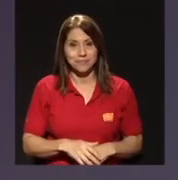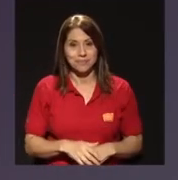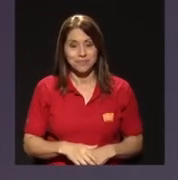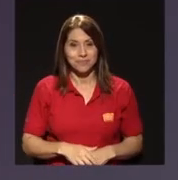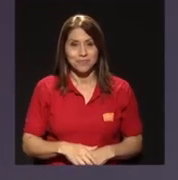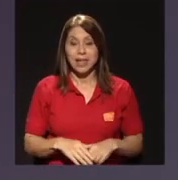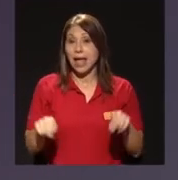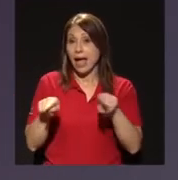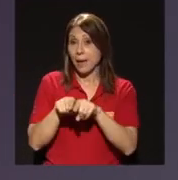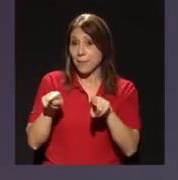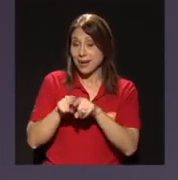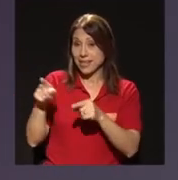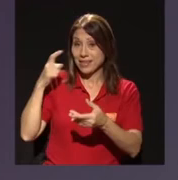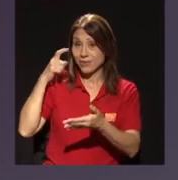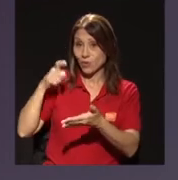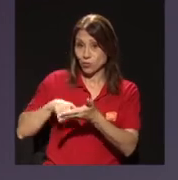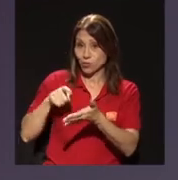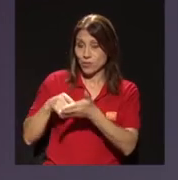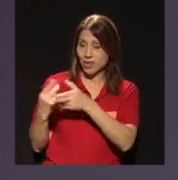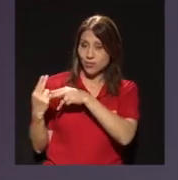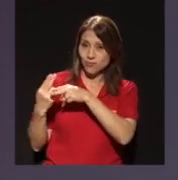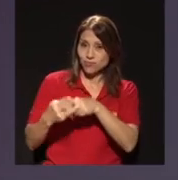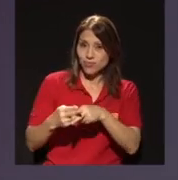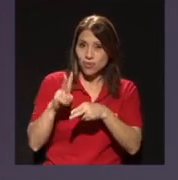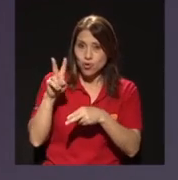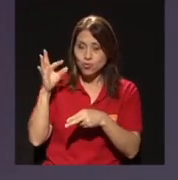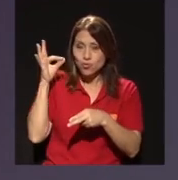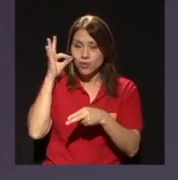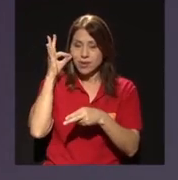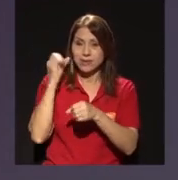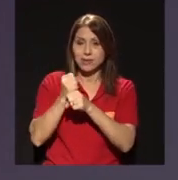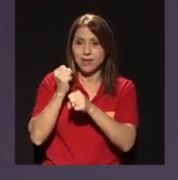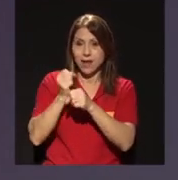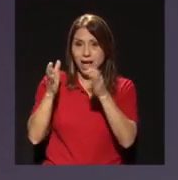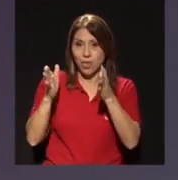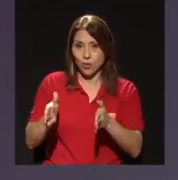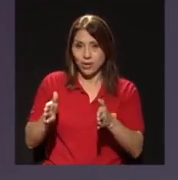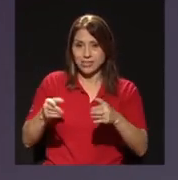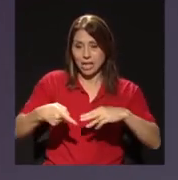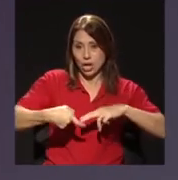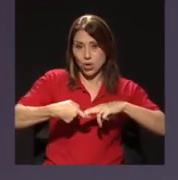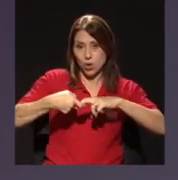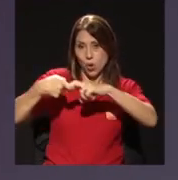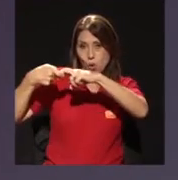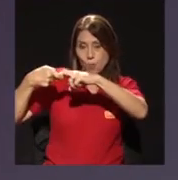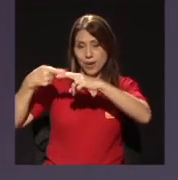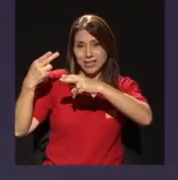Aparte de ese reconocimiento de dos trabajadoras como que llevan que las grúas llevan el nombre de ellas,